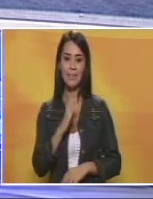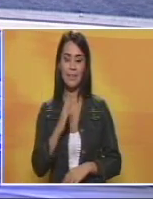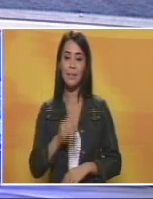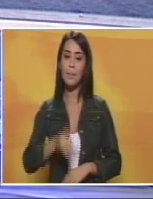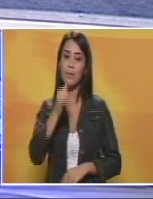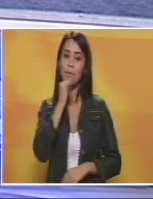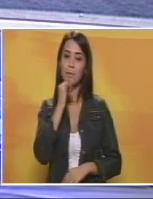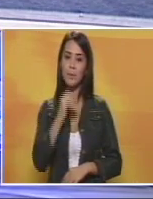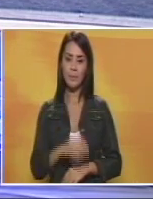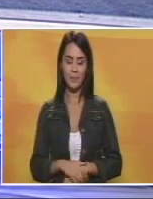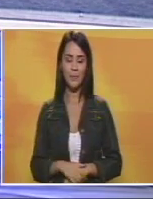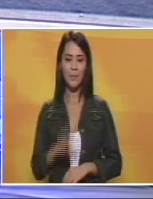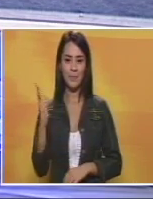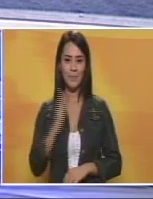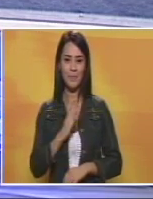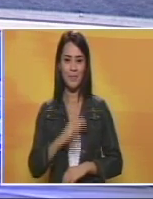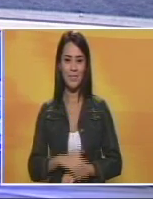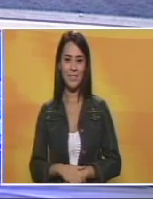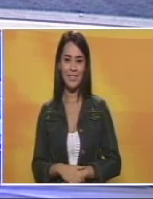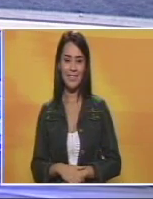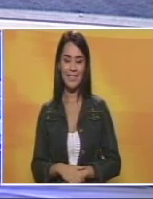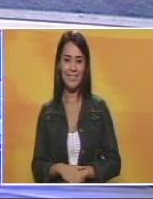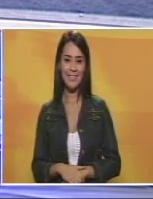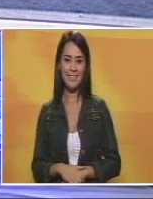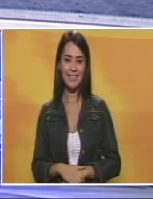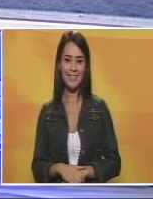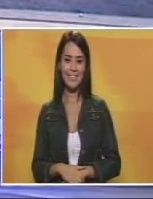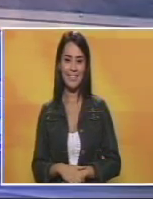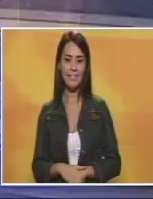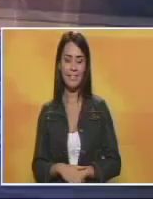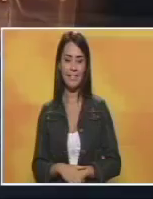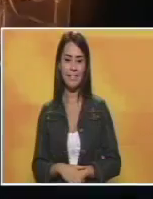regreso tenemos más información, quédense con nosotros.